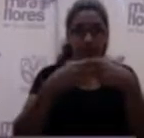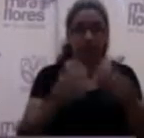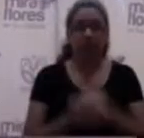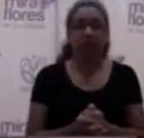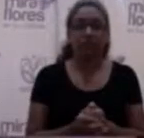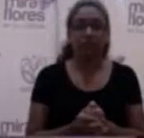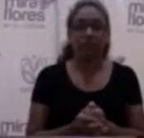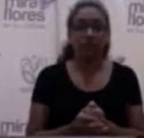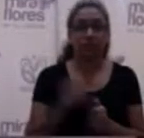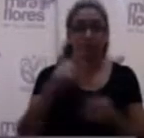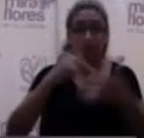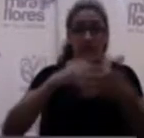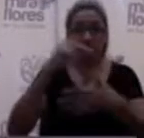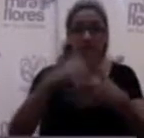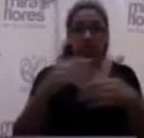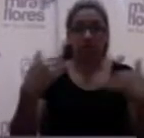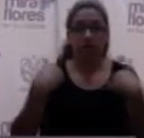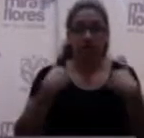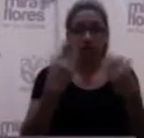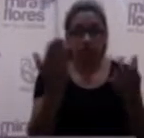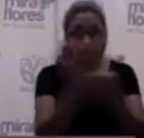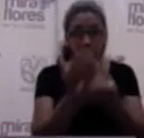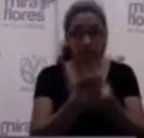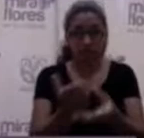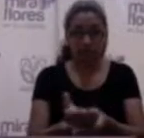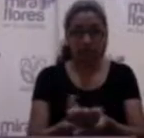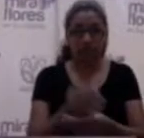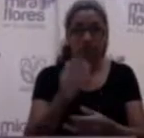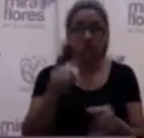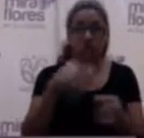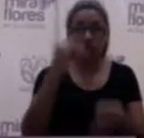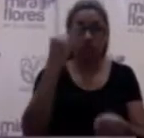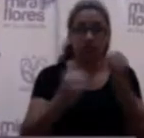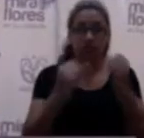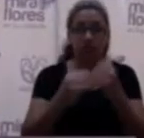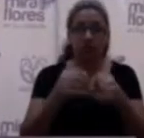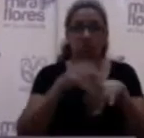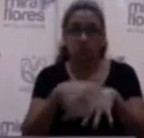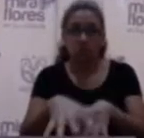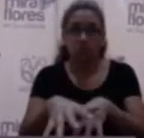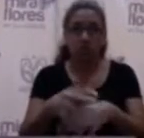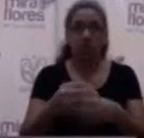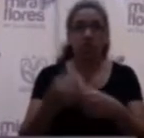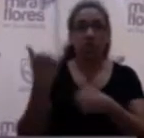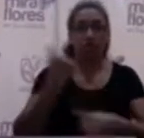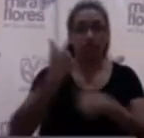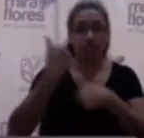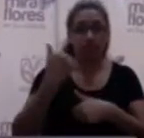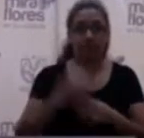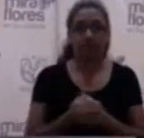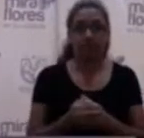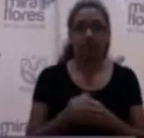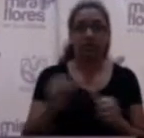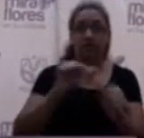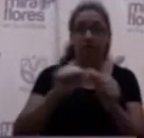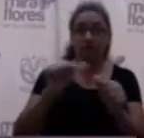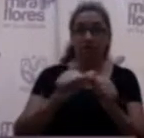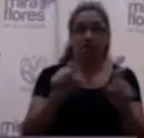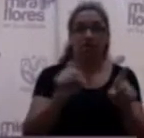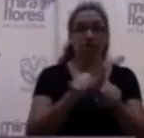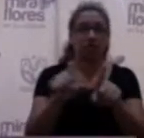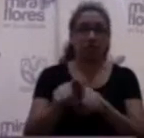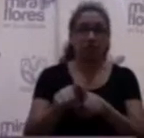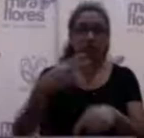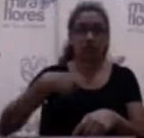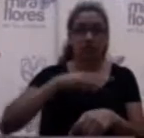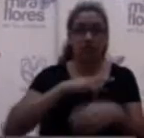proyecto actualmente lo viene trabajando a nivel de expediente técnico y su ejecución estaría culminando entre julio y agosto. Digamos que son